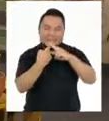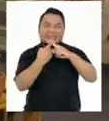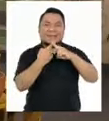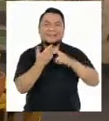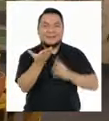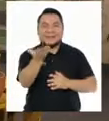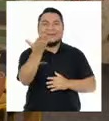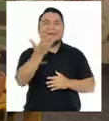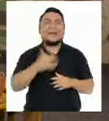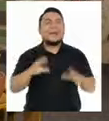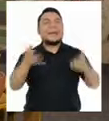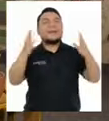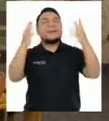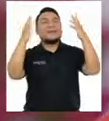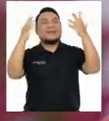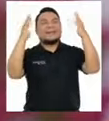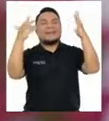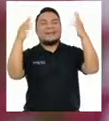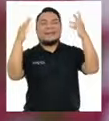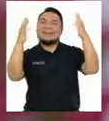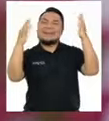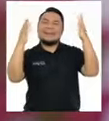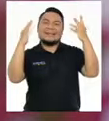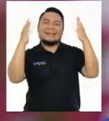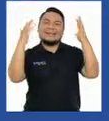¡empecemos!